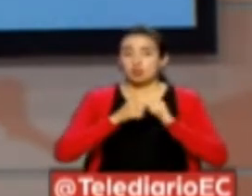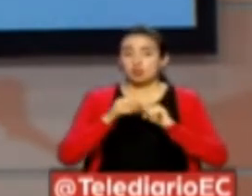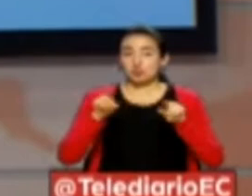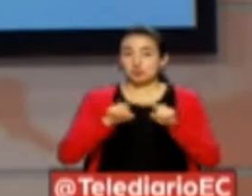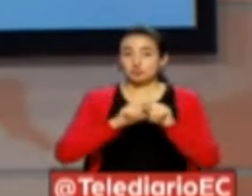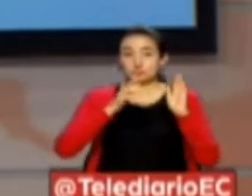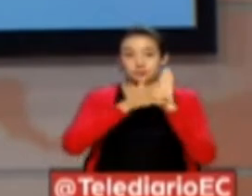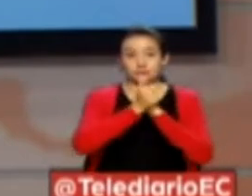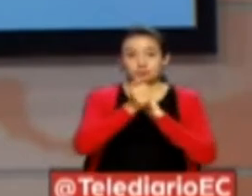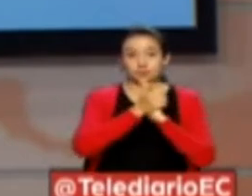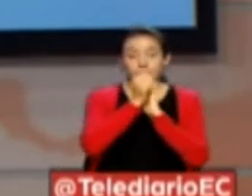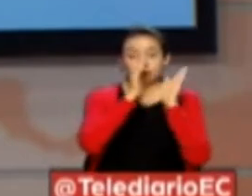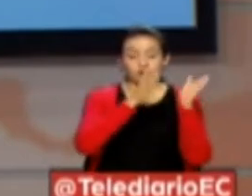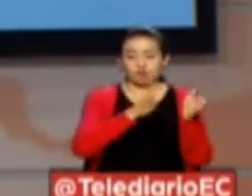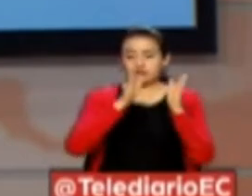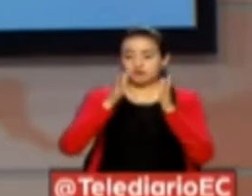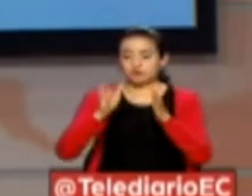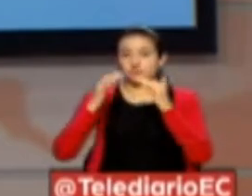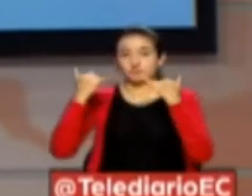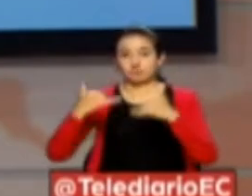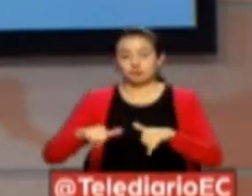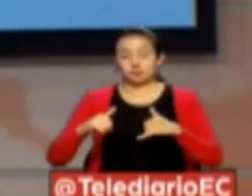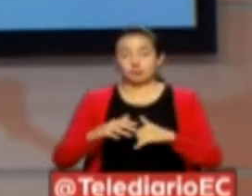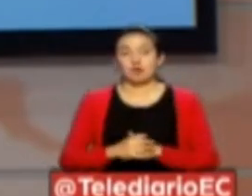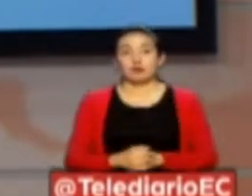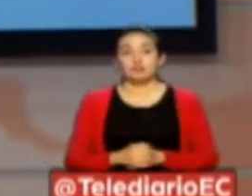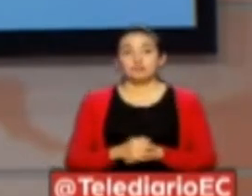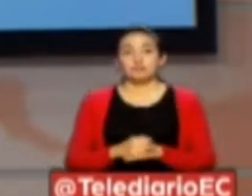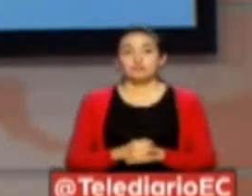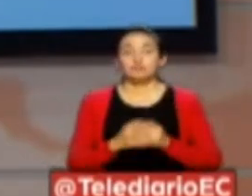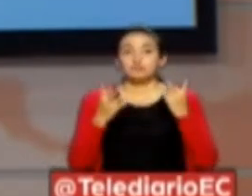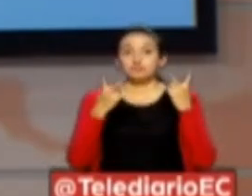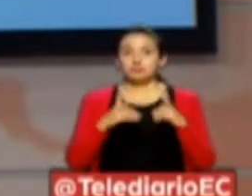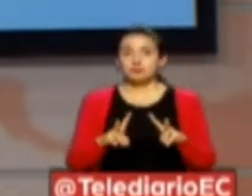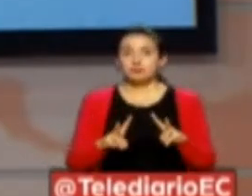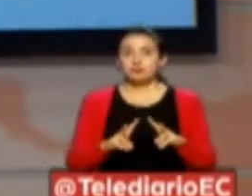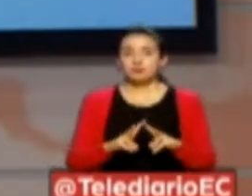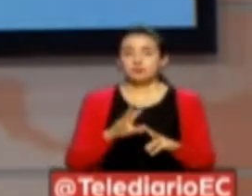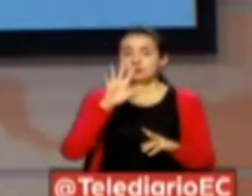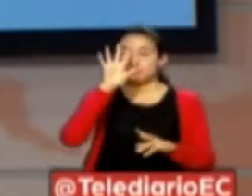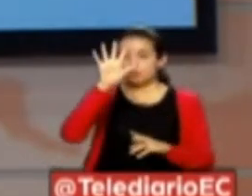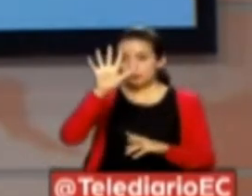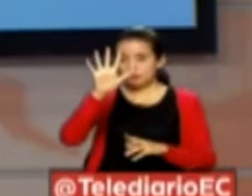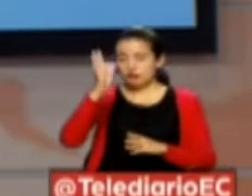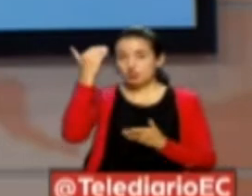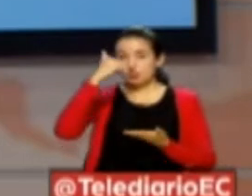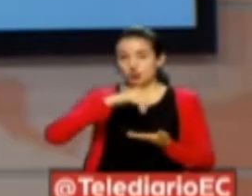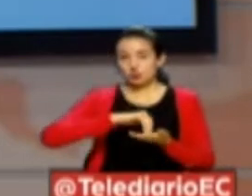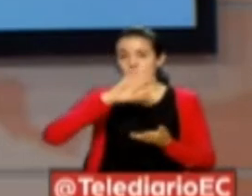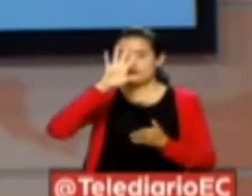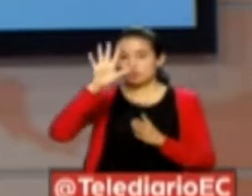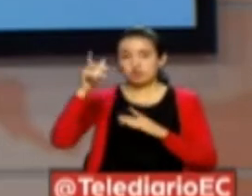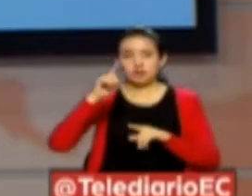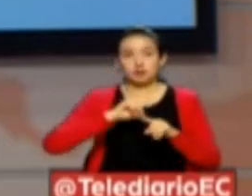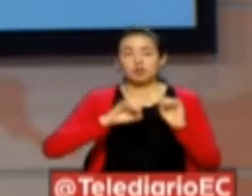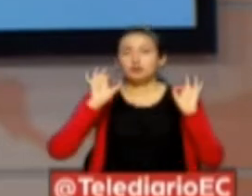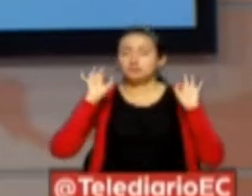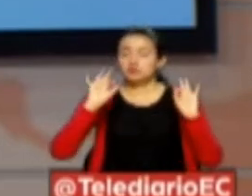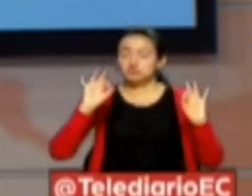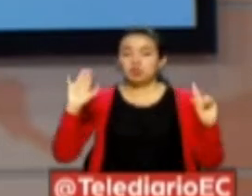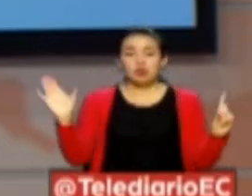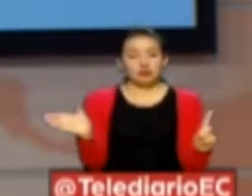queremos dividir los juegos por disciplina y 15-5 terceros lugares también yo creo que estamos